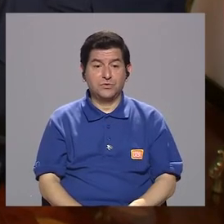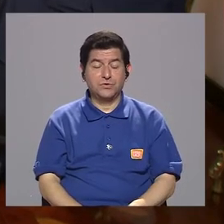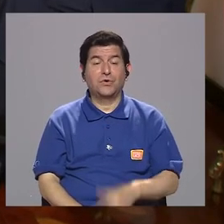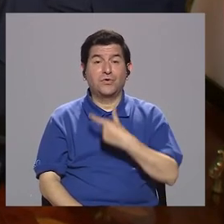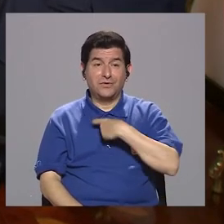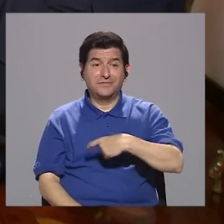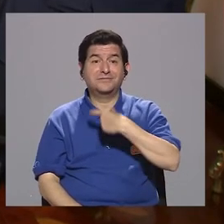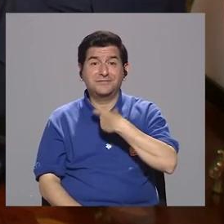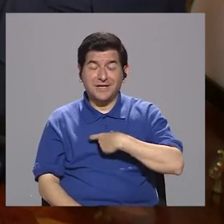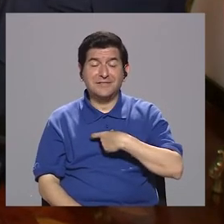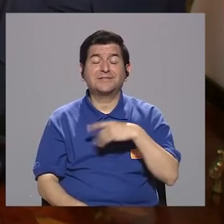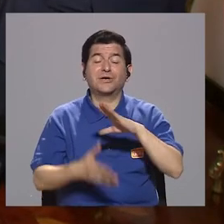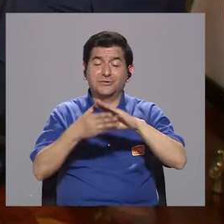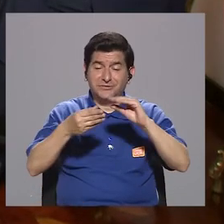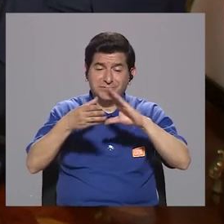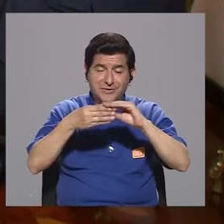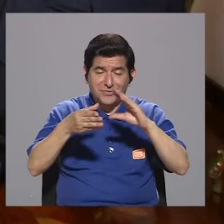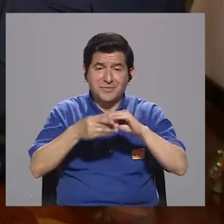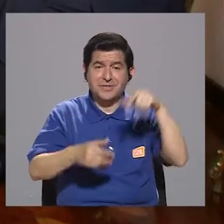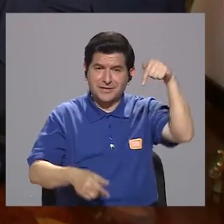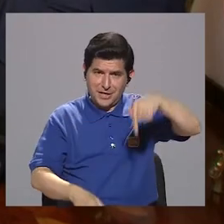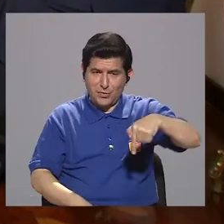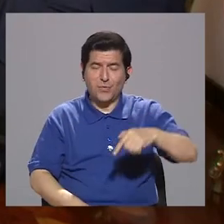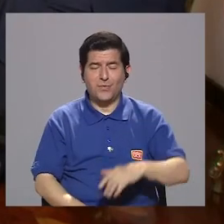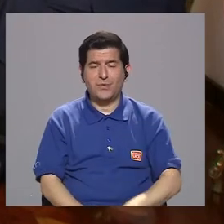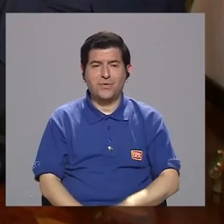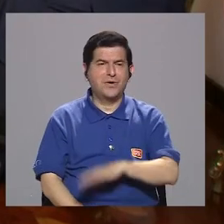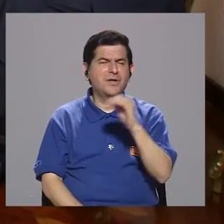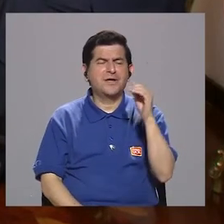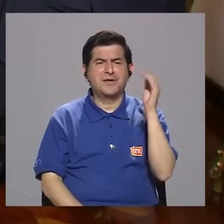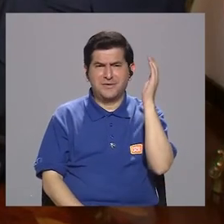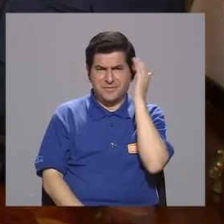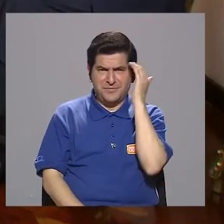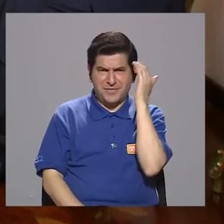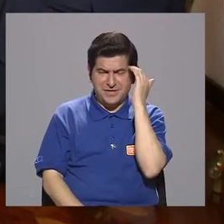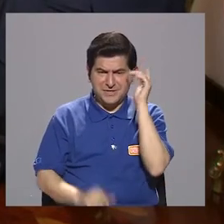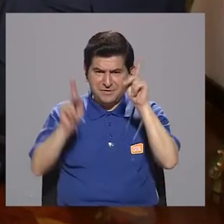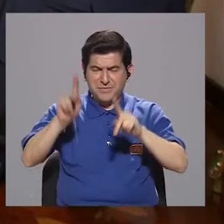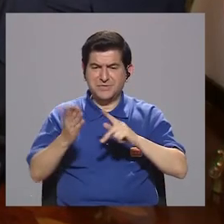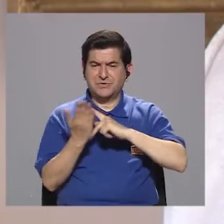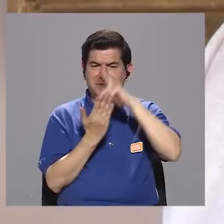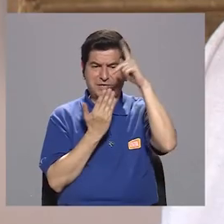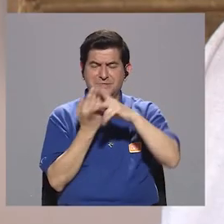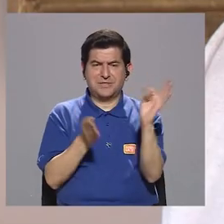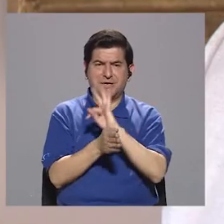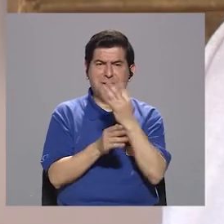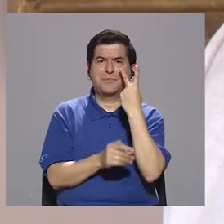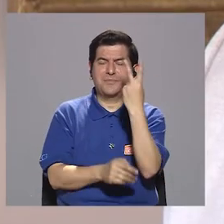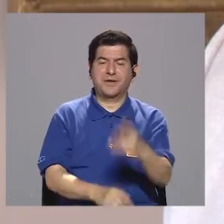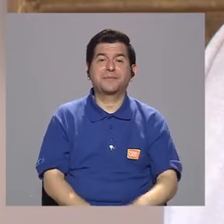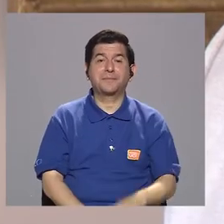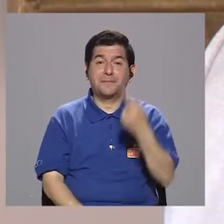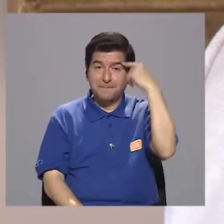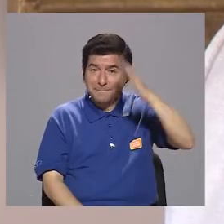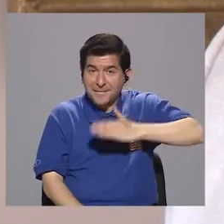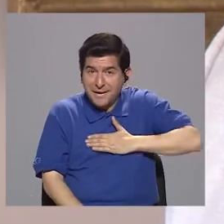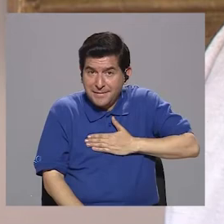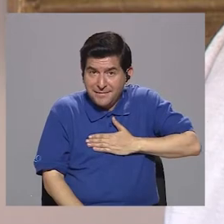grandes deseos de comentar hoy acá y para conocimiento de la audiencia. Mire, para mí